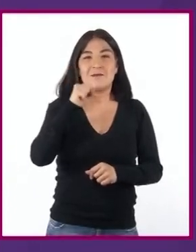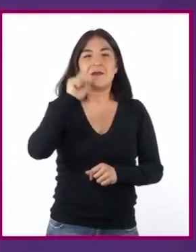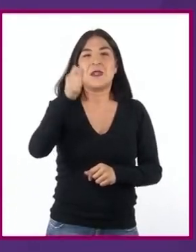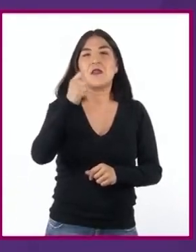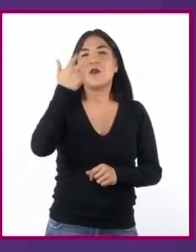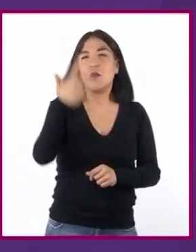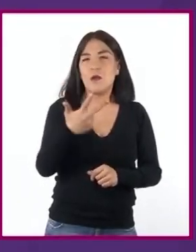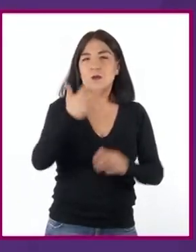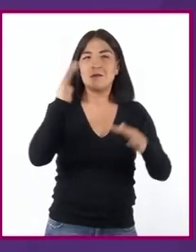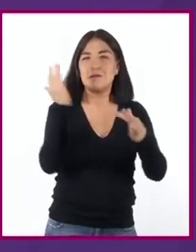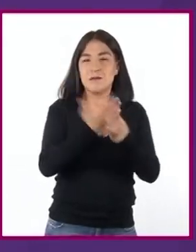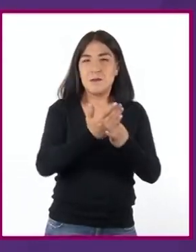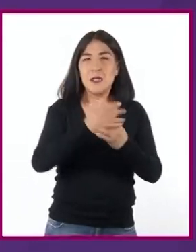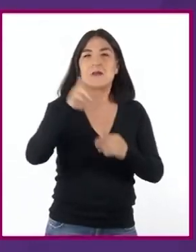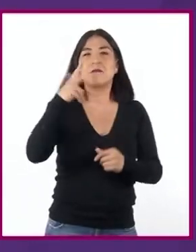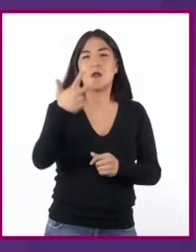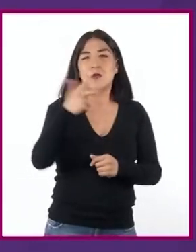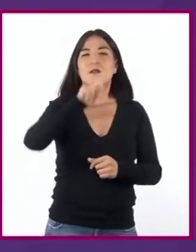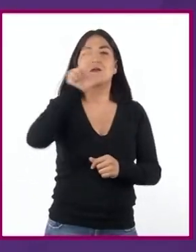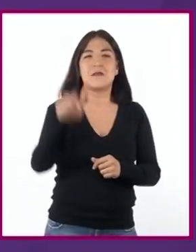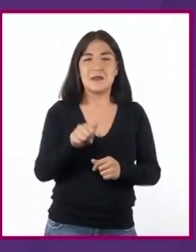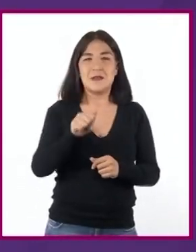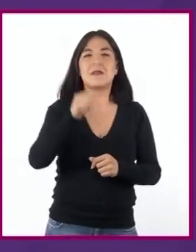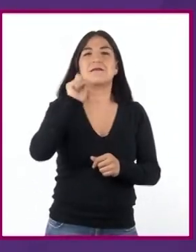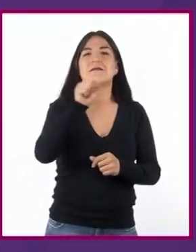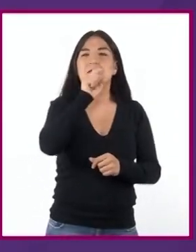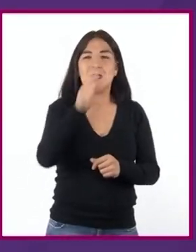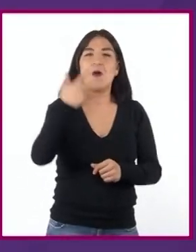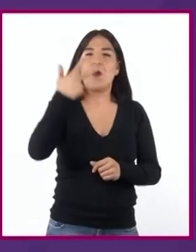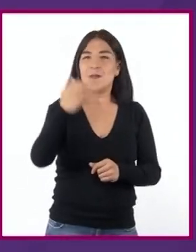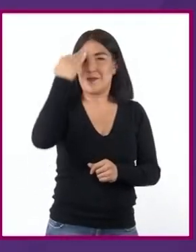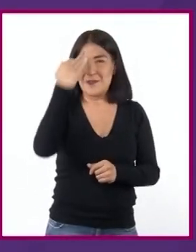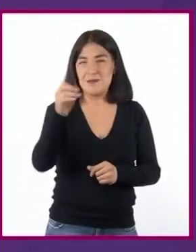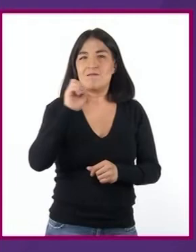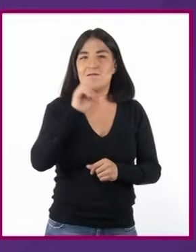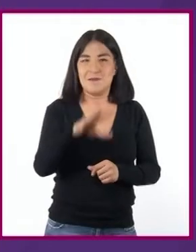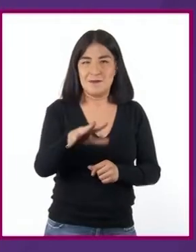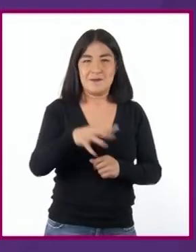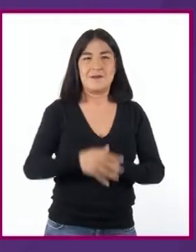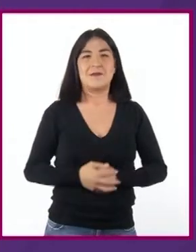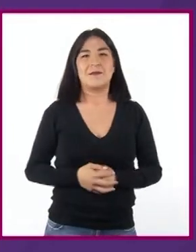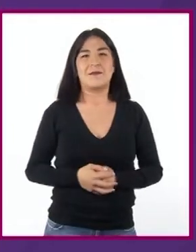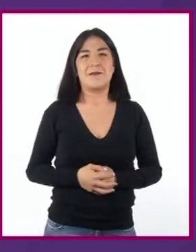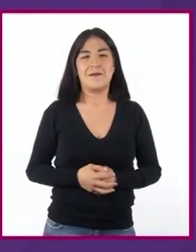8 y vas a exhalar partiendo tu exhalación en 8.